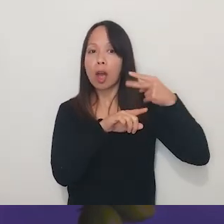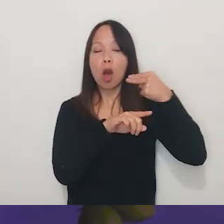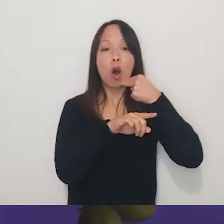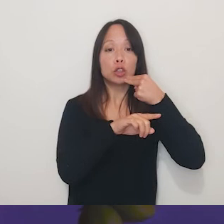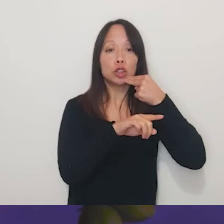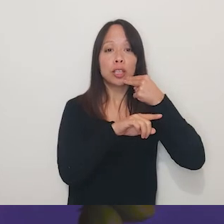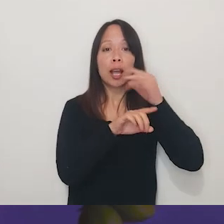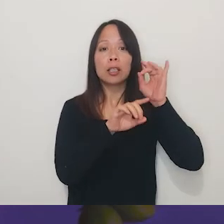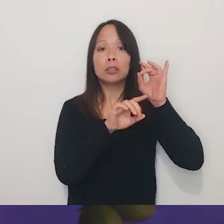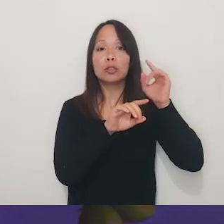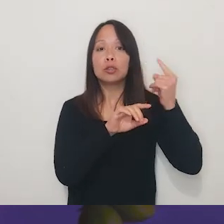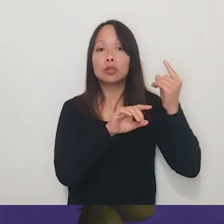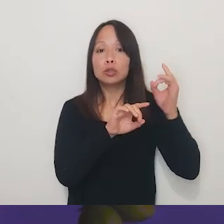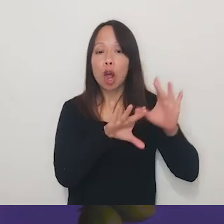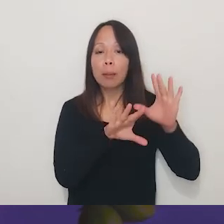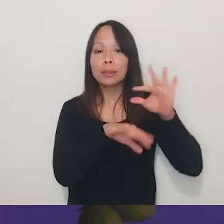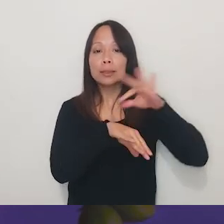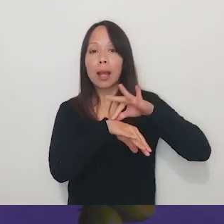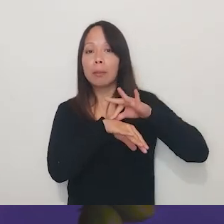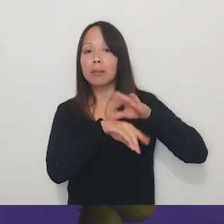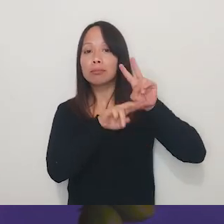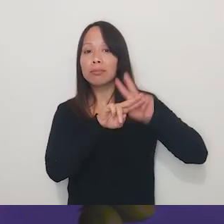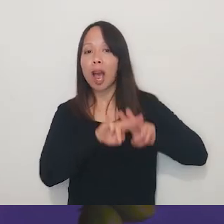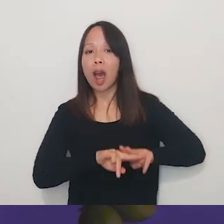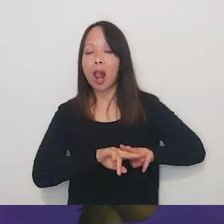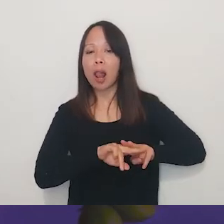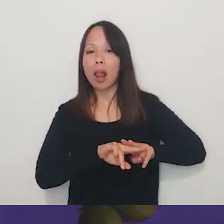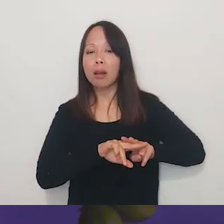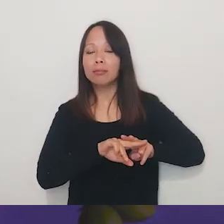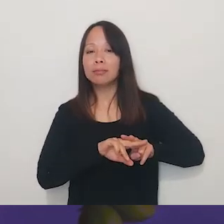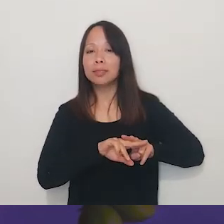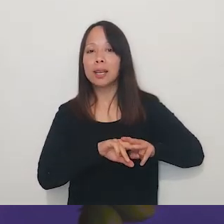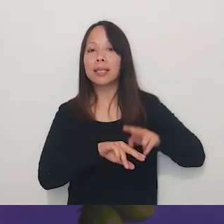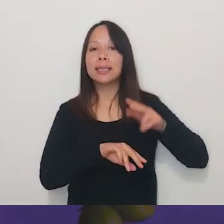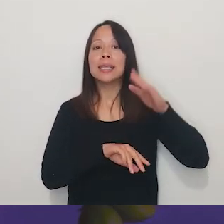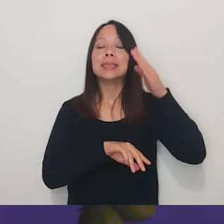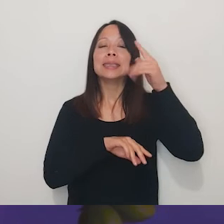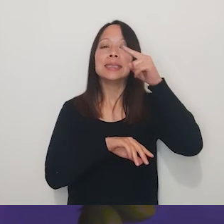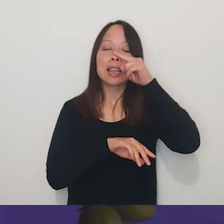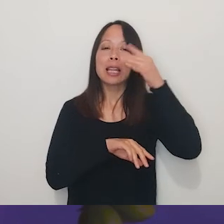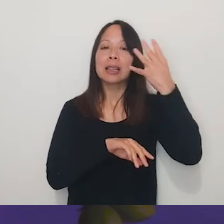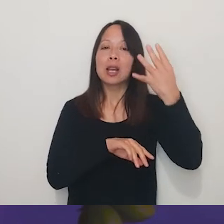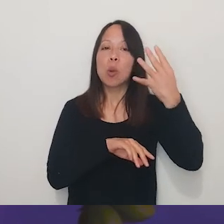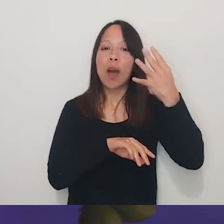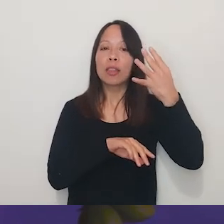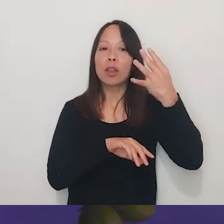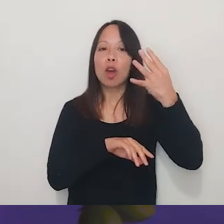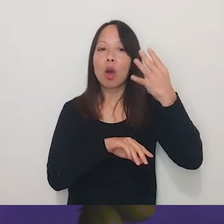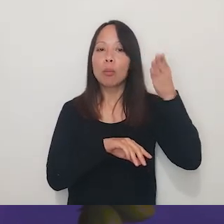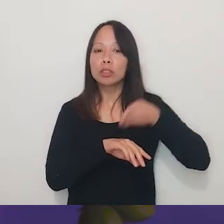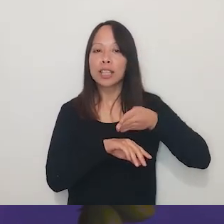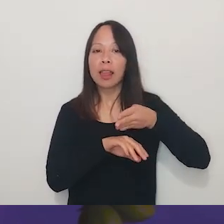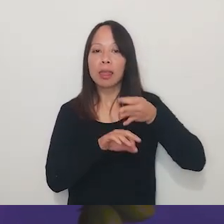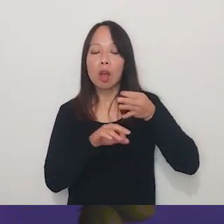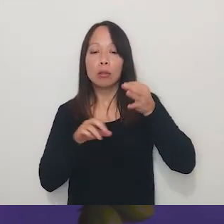35%, 11% solo con clínica se diagnosticaron, solo revisando la historia, y 74% con estudios